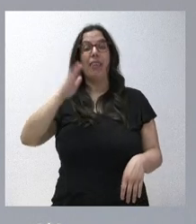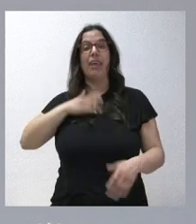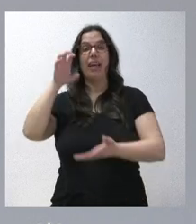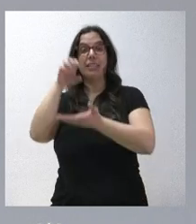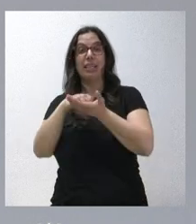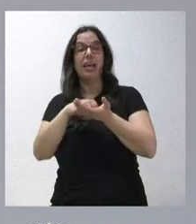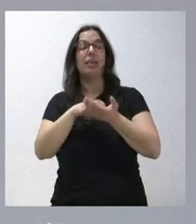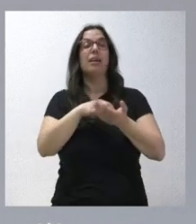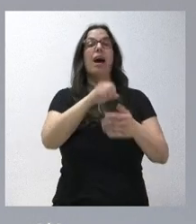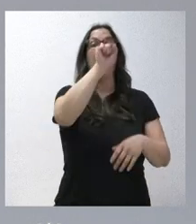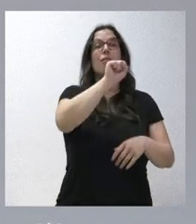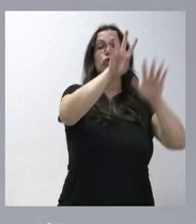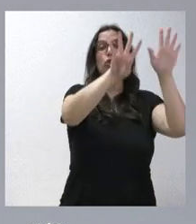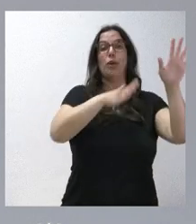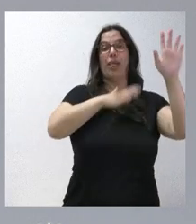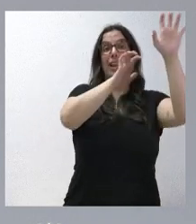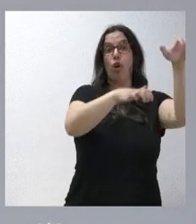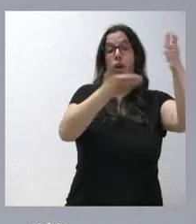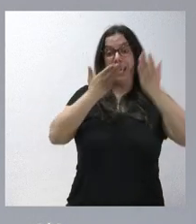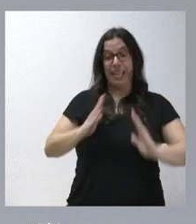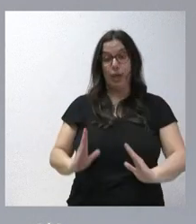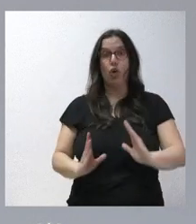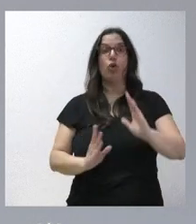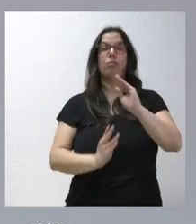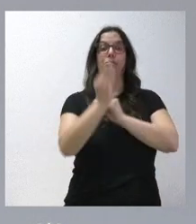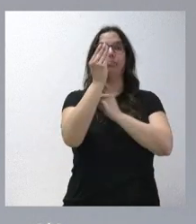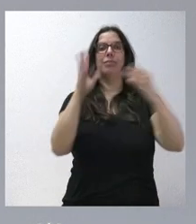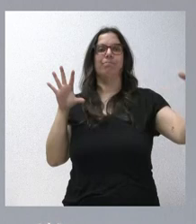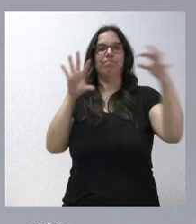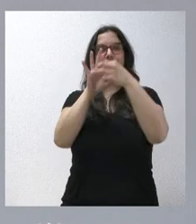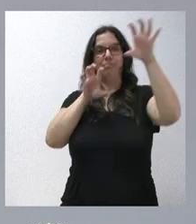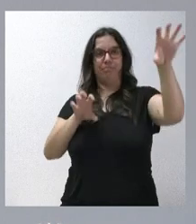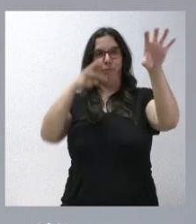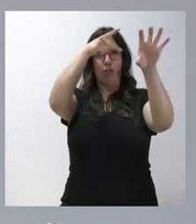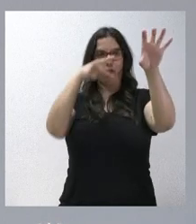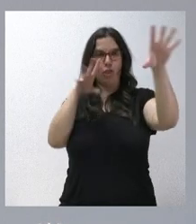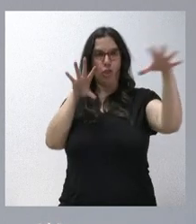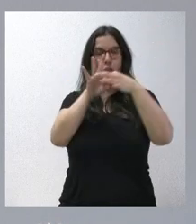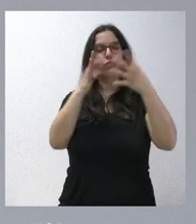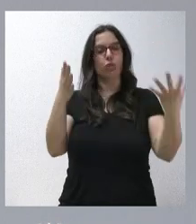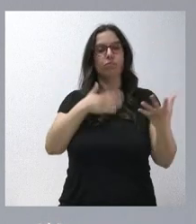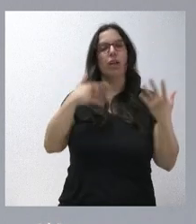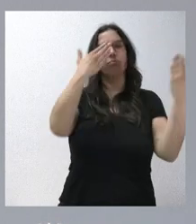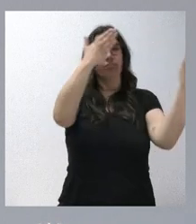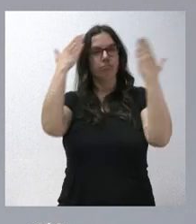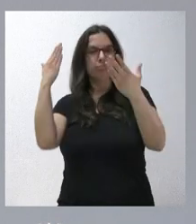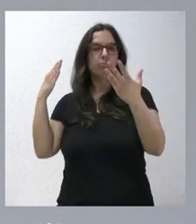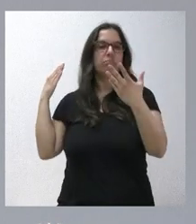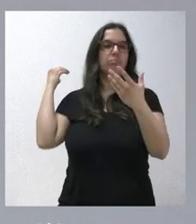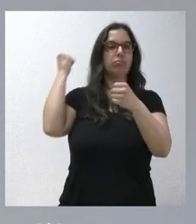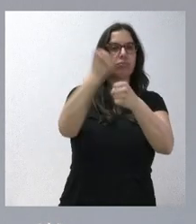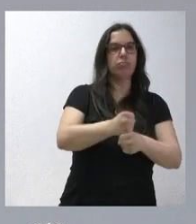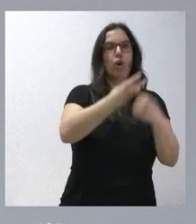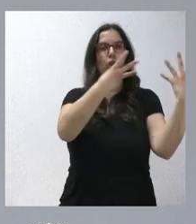León el principal objeto de esta fundación es precisamente celebrar realizar esa conmemoración de los